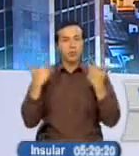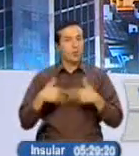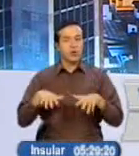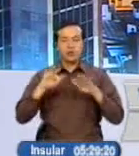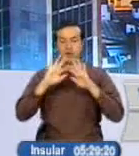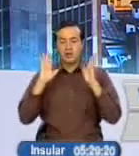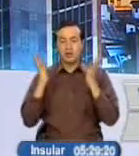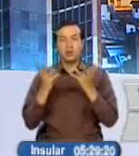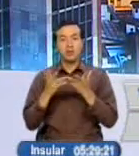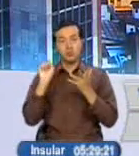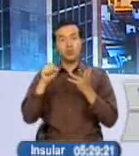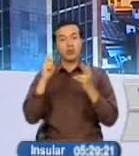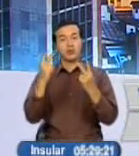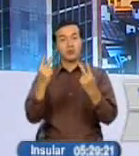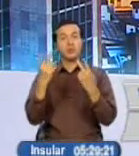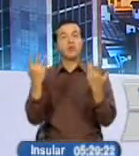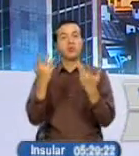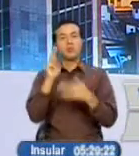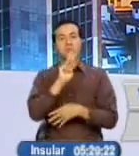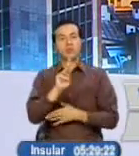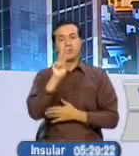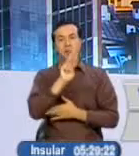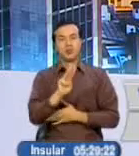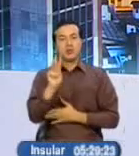del planeta a través de nuestra página web